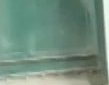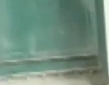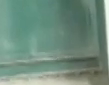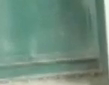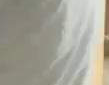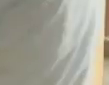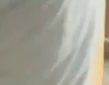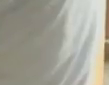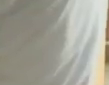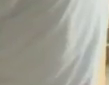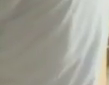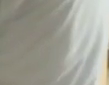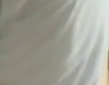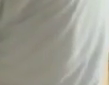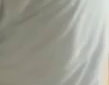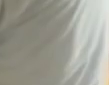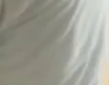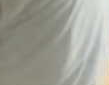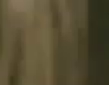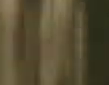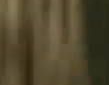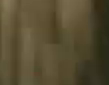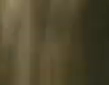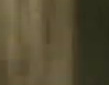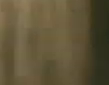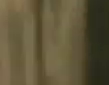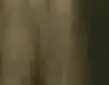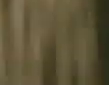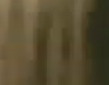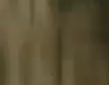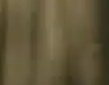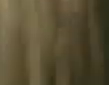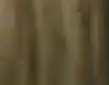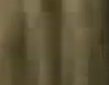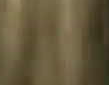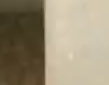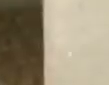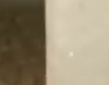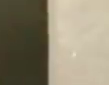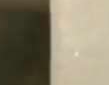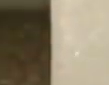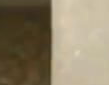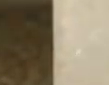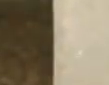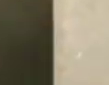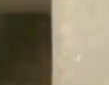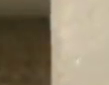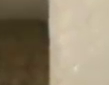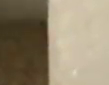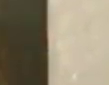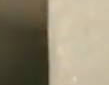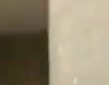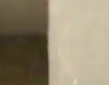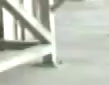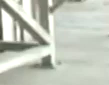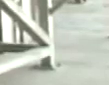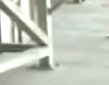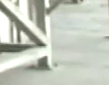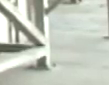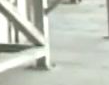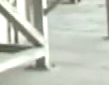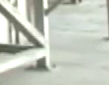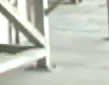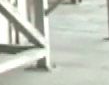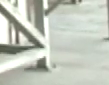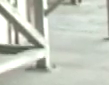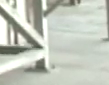fundador y su creador conjuntamente con nuestro gobierno nacional presidente alimentos cara voces ávila y